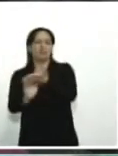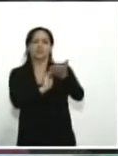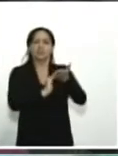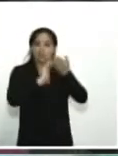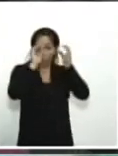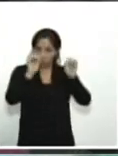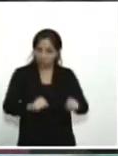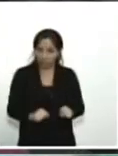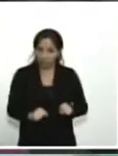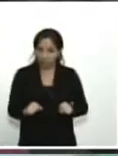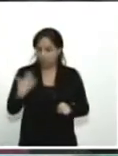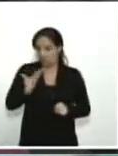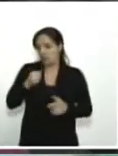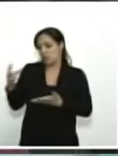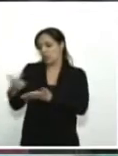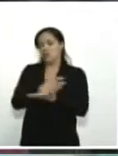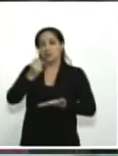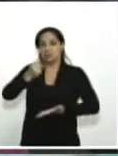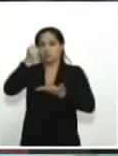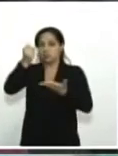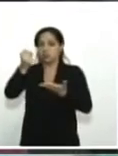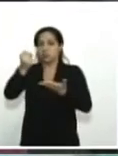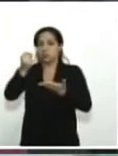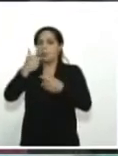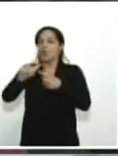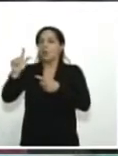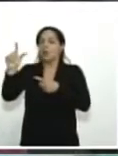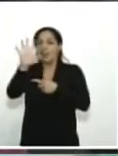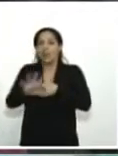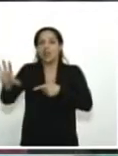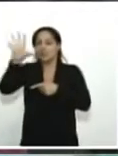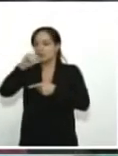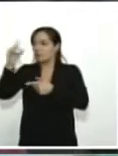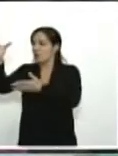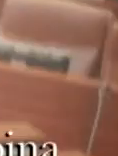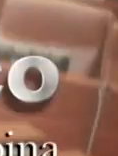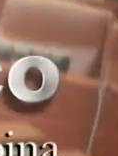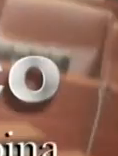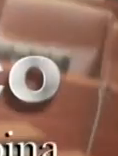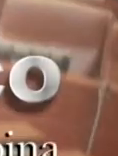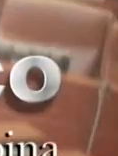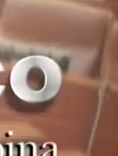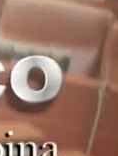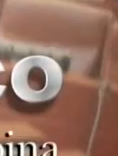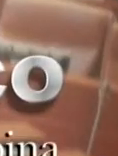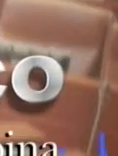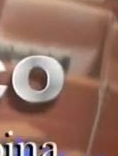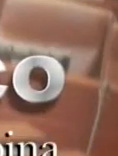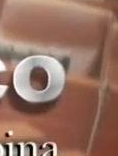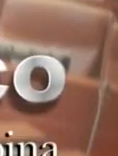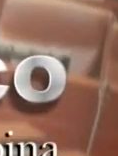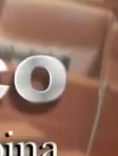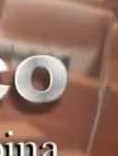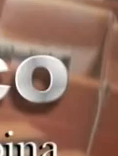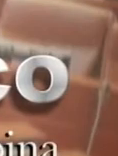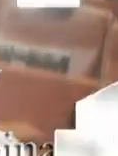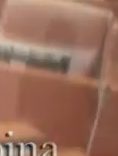alcanzar recursos del orden nacional que puedan solucionar estos problemas?